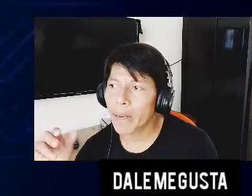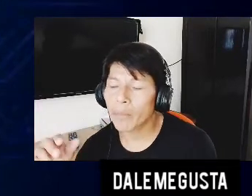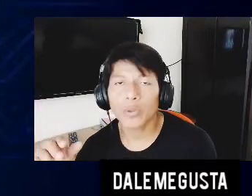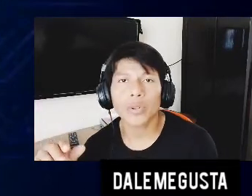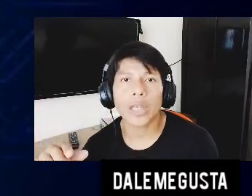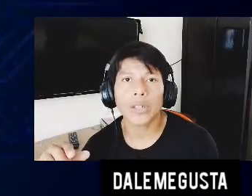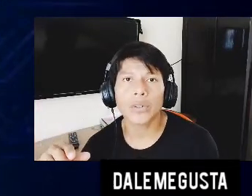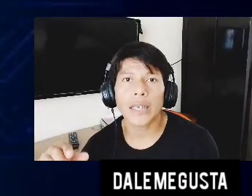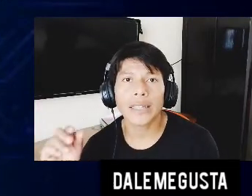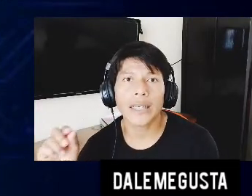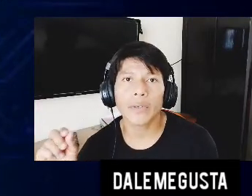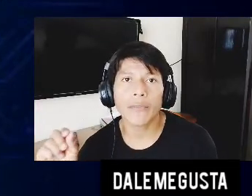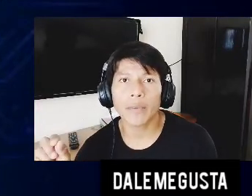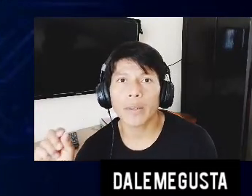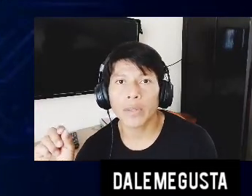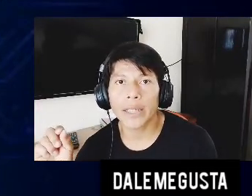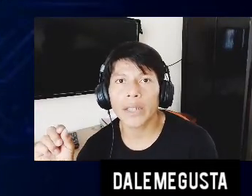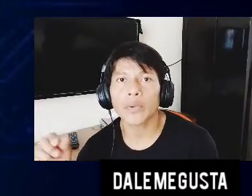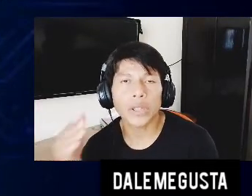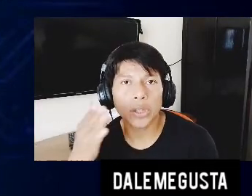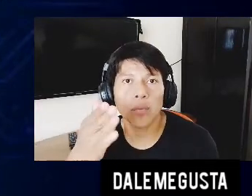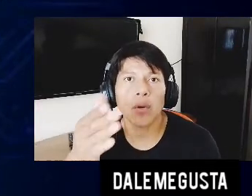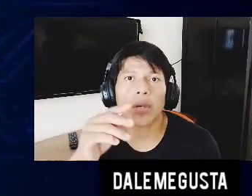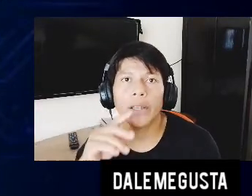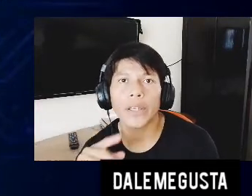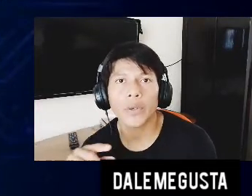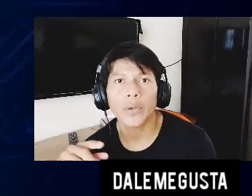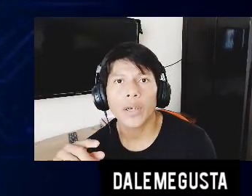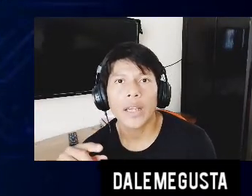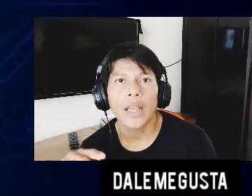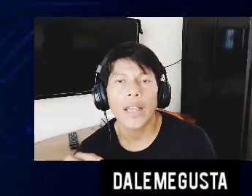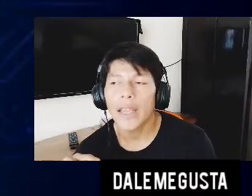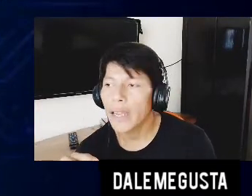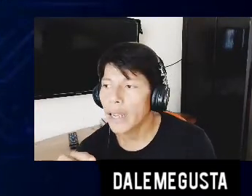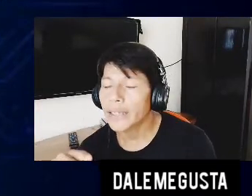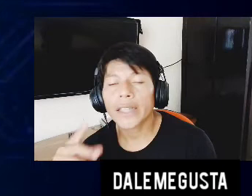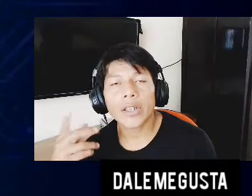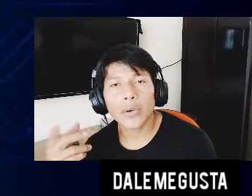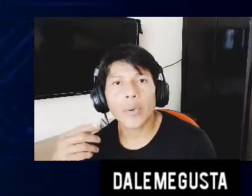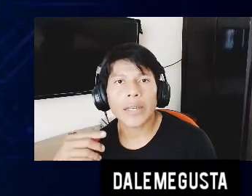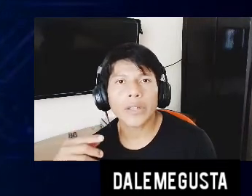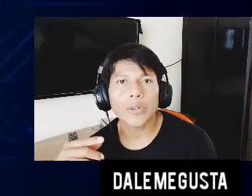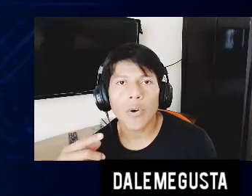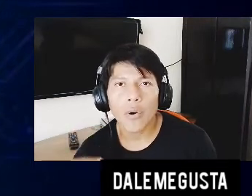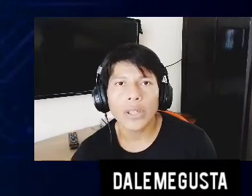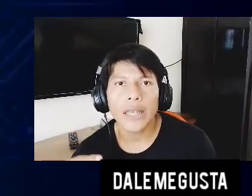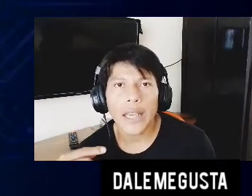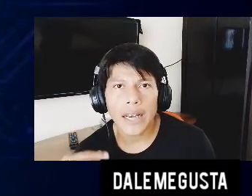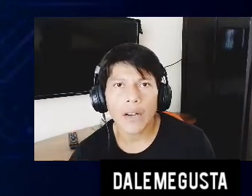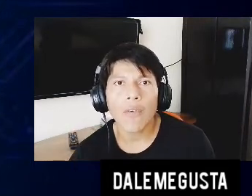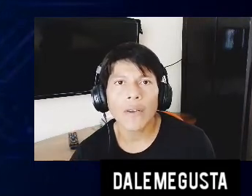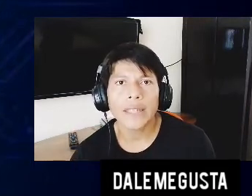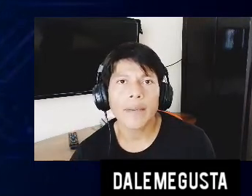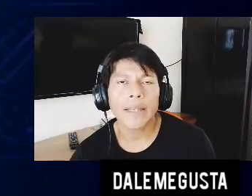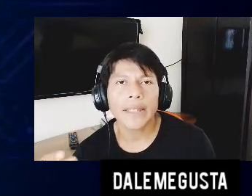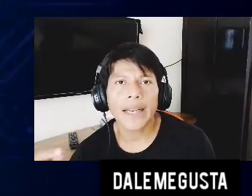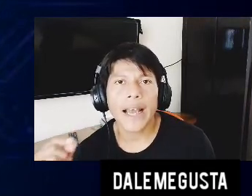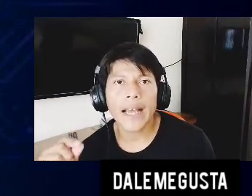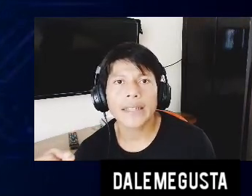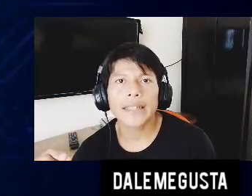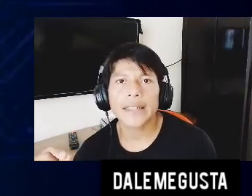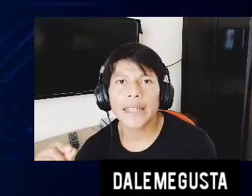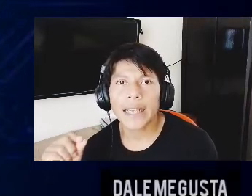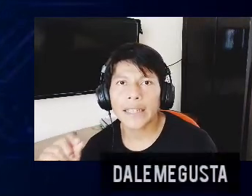quede para muchos años, así que voy a firmar un decreto. Y esto fue lo que dijo el secretario de Gobernación hoy en la conferencia